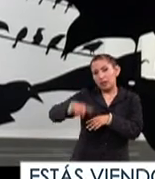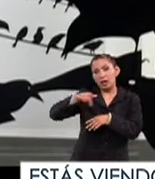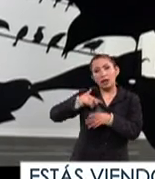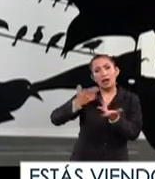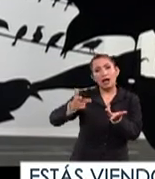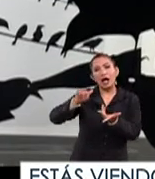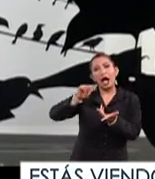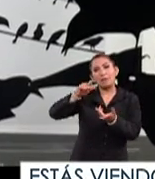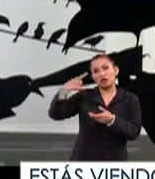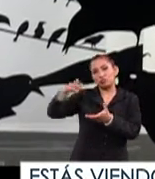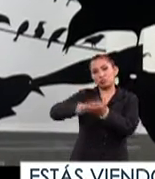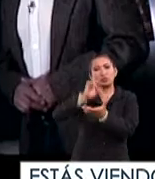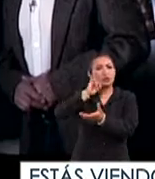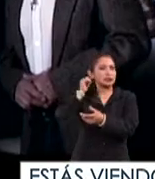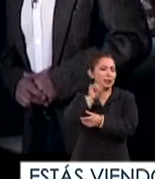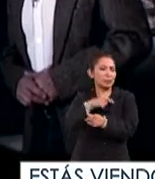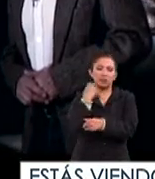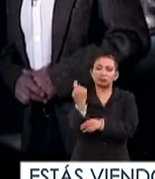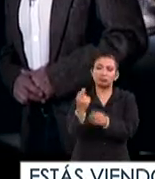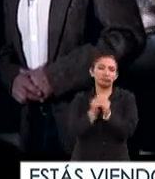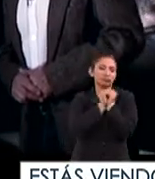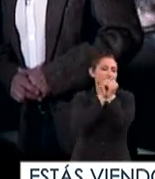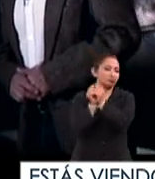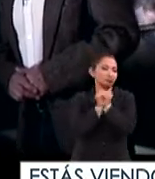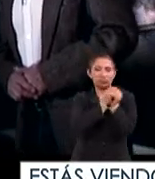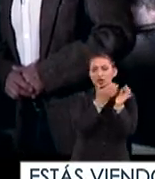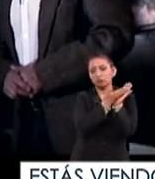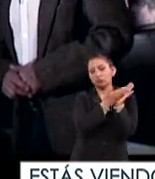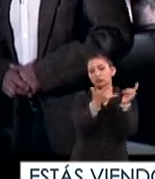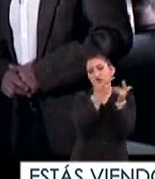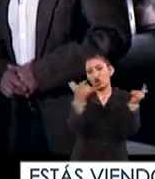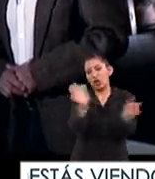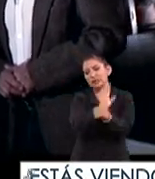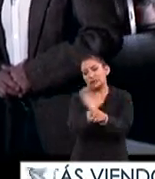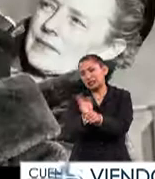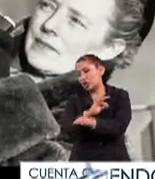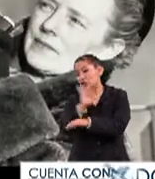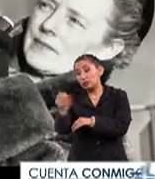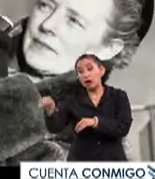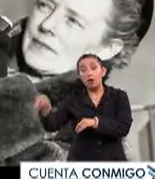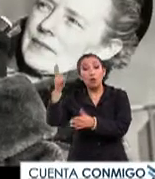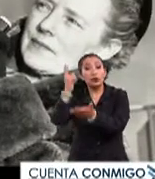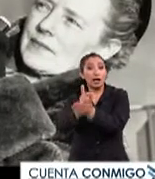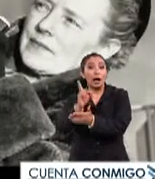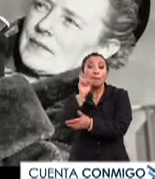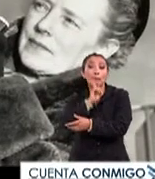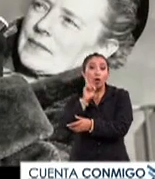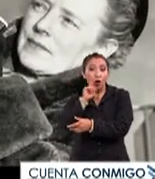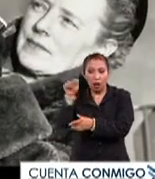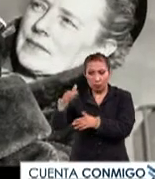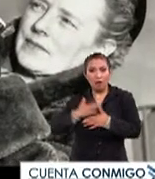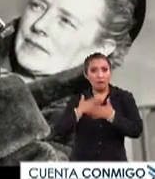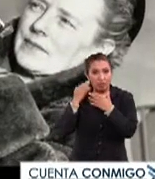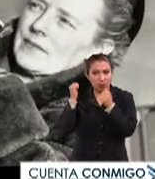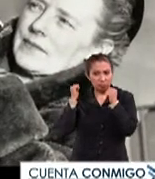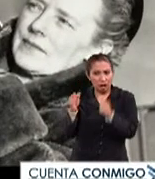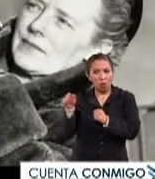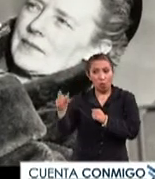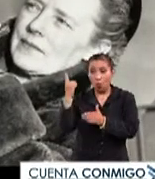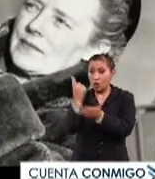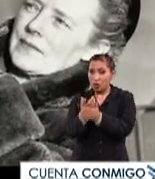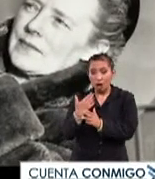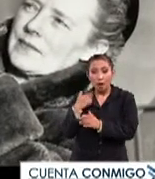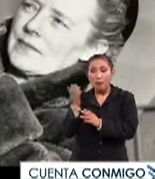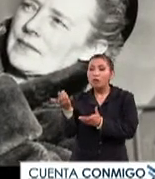de Alma Reville, su esposa, que lo acompañó toda su carrera cinematográfica, y cuentan que era la única persona en la que él realmente confiaba, la